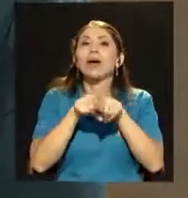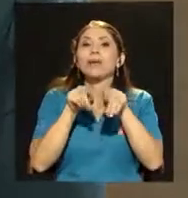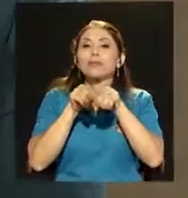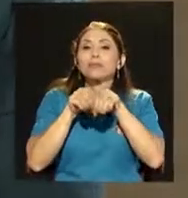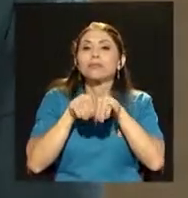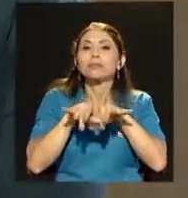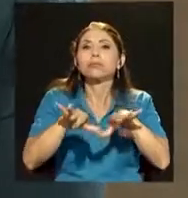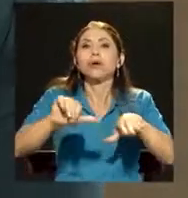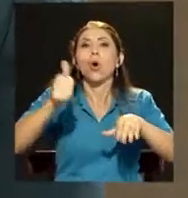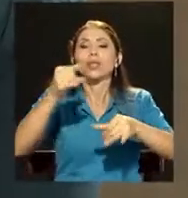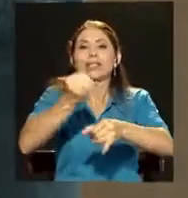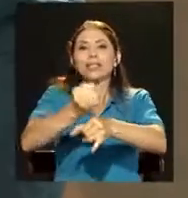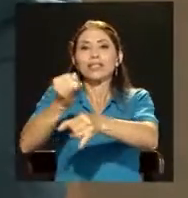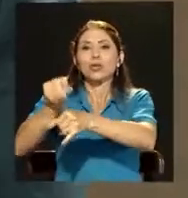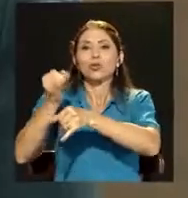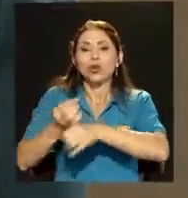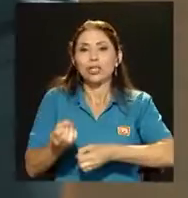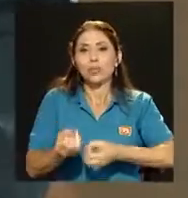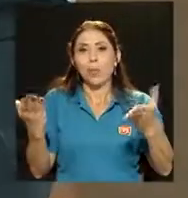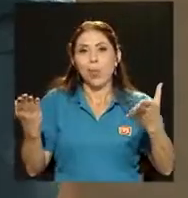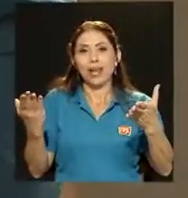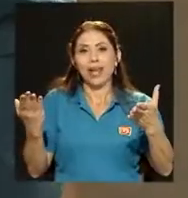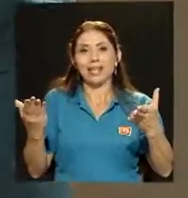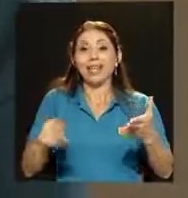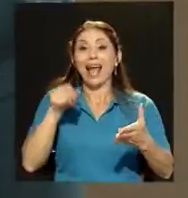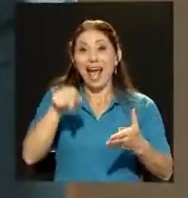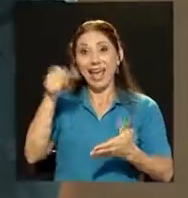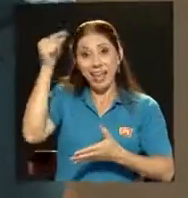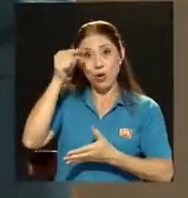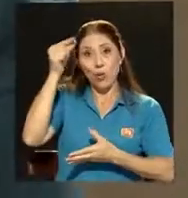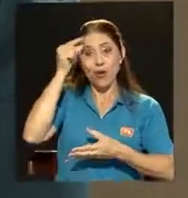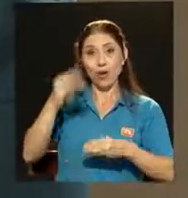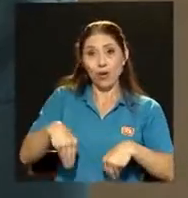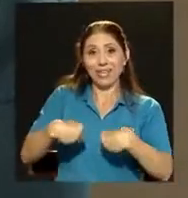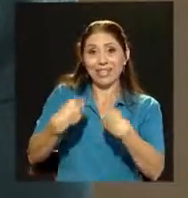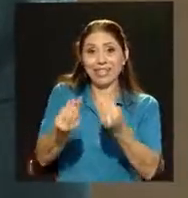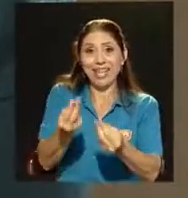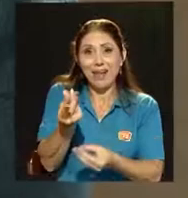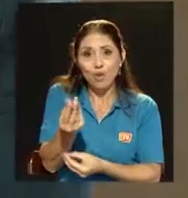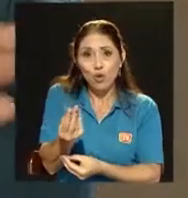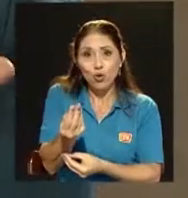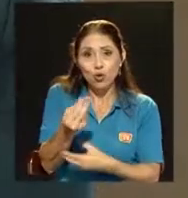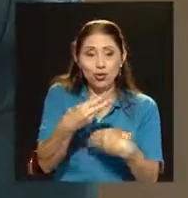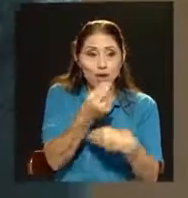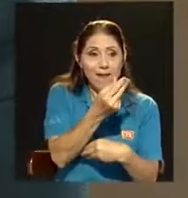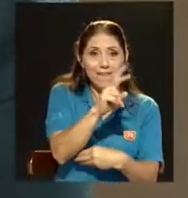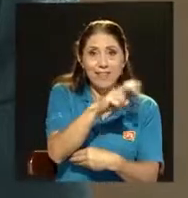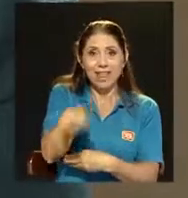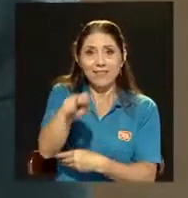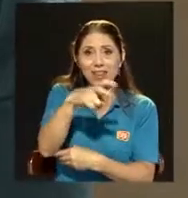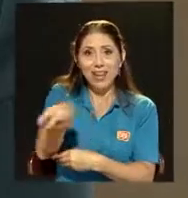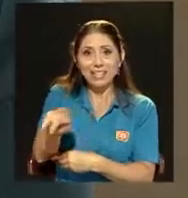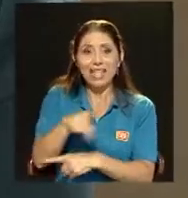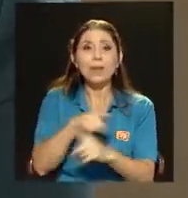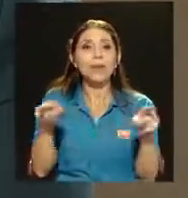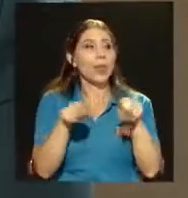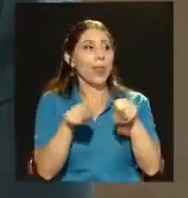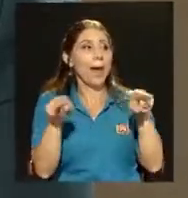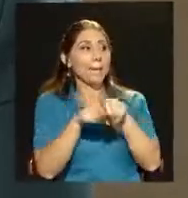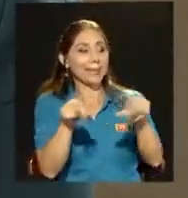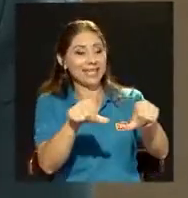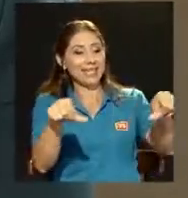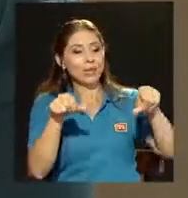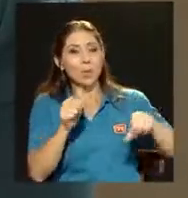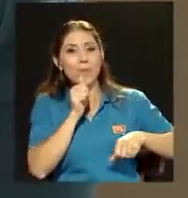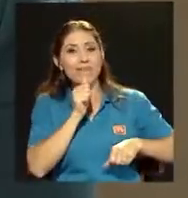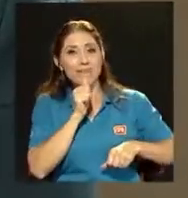instituciones públicas a las cuales el gobierno le gira fondos, les hace transferencias, pero también al sector privado cuando en algún